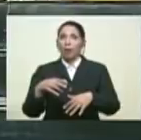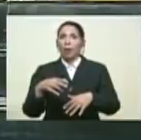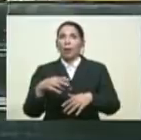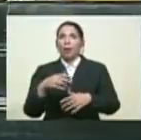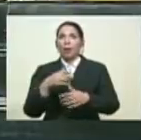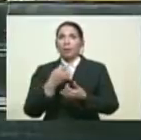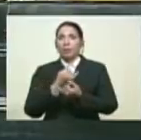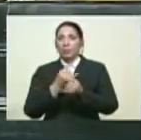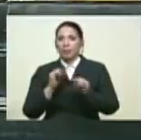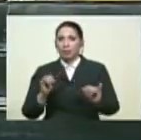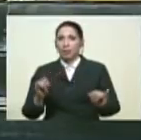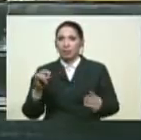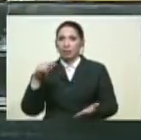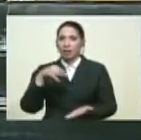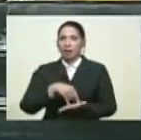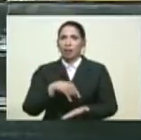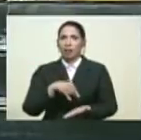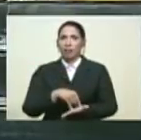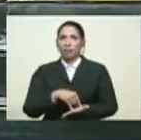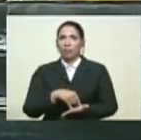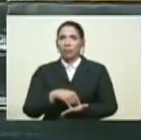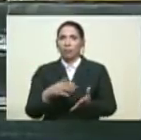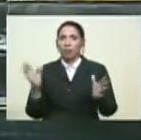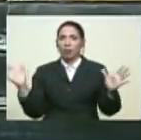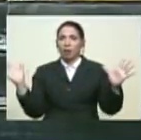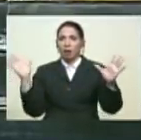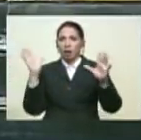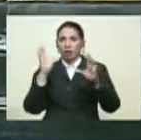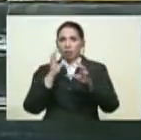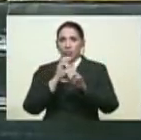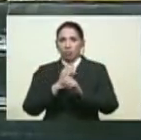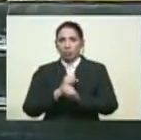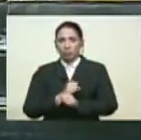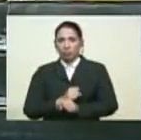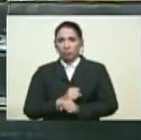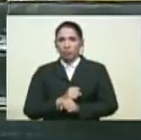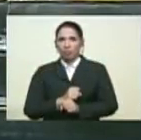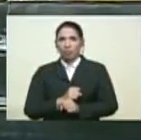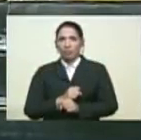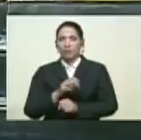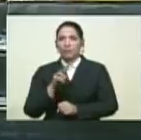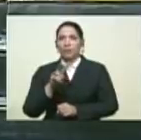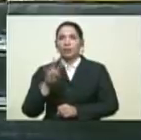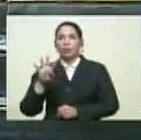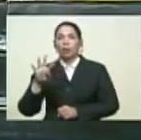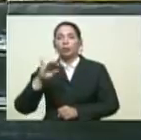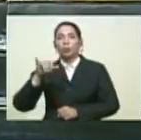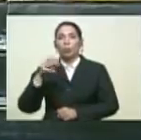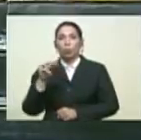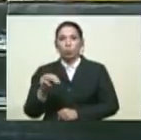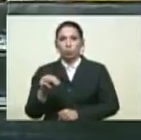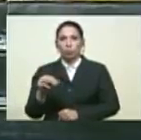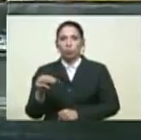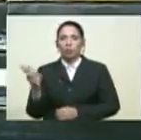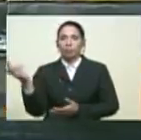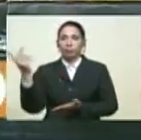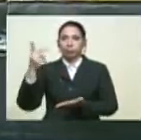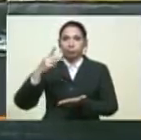Carabobo, en la noche recibí a un enviado especial